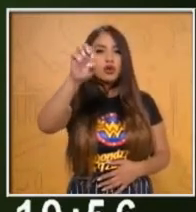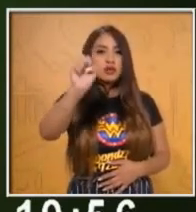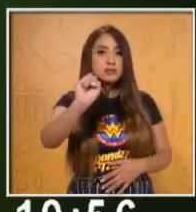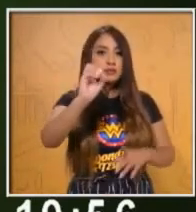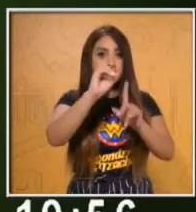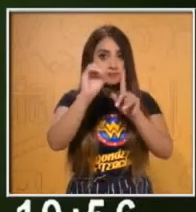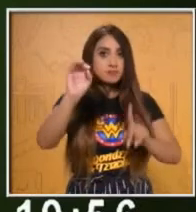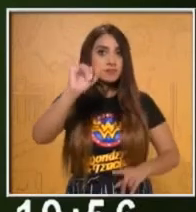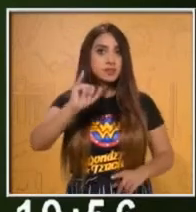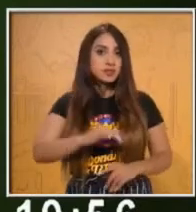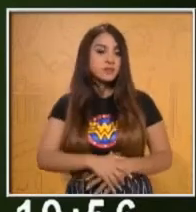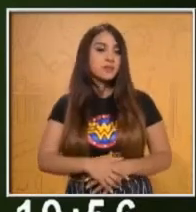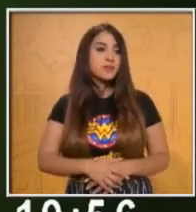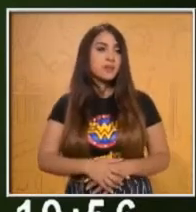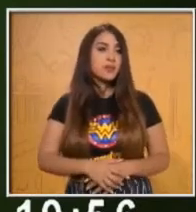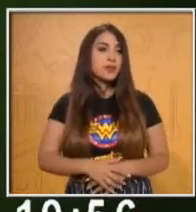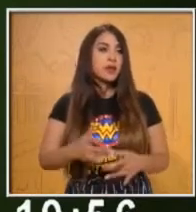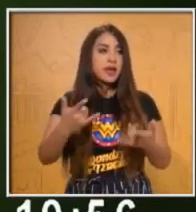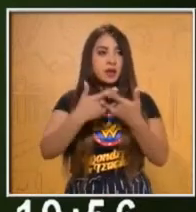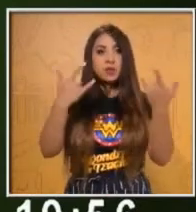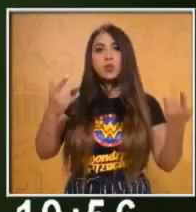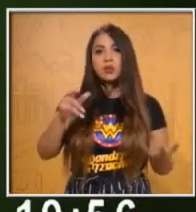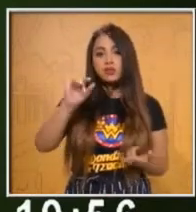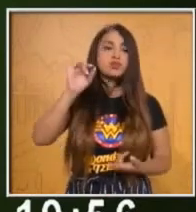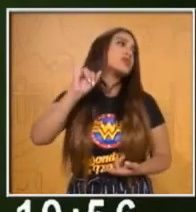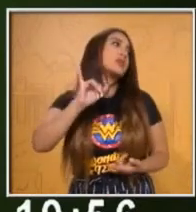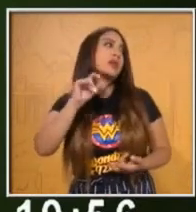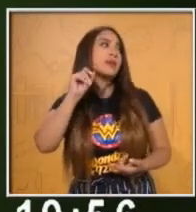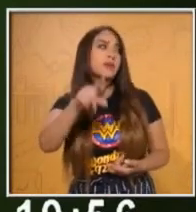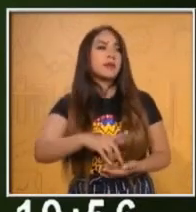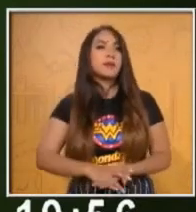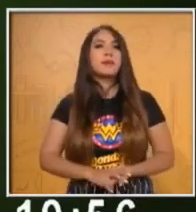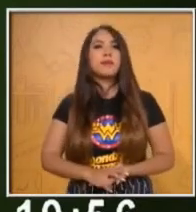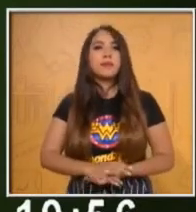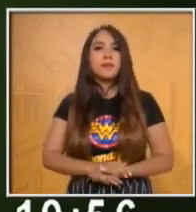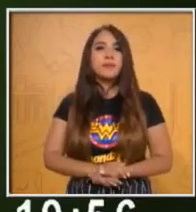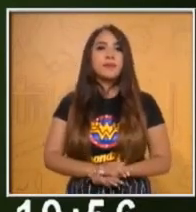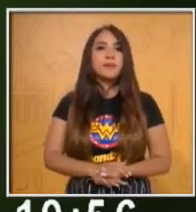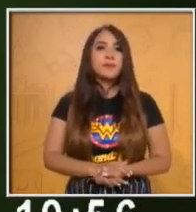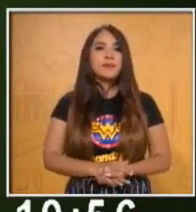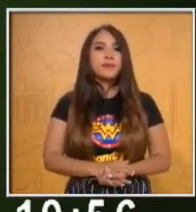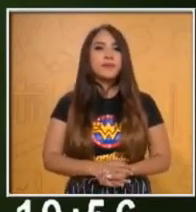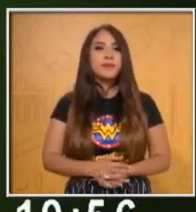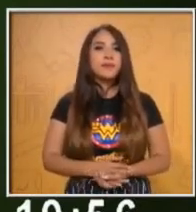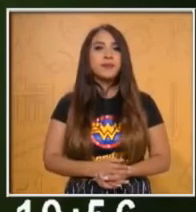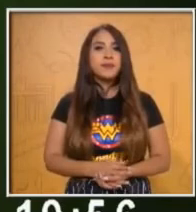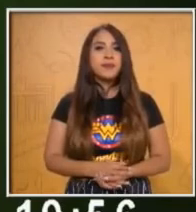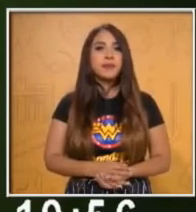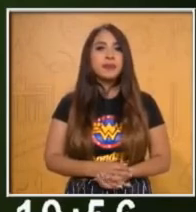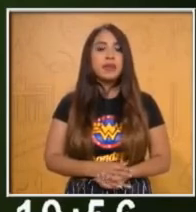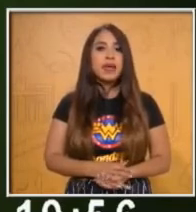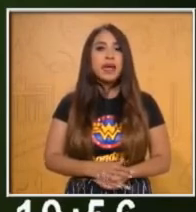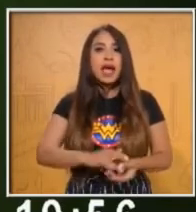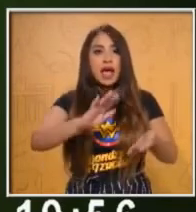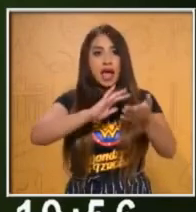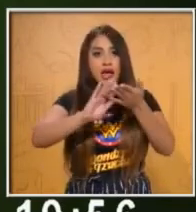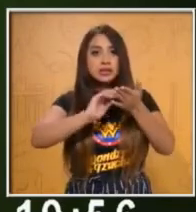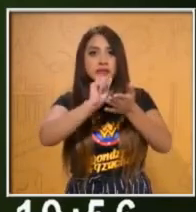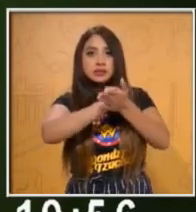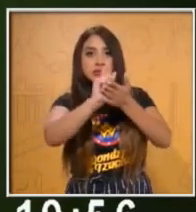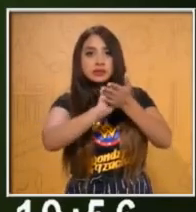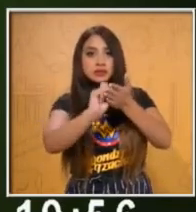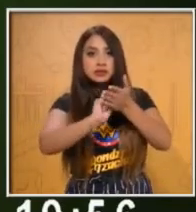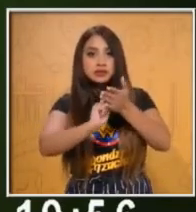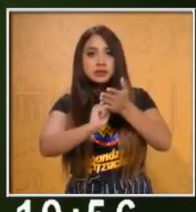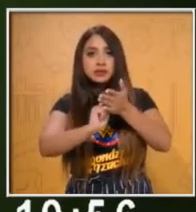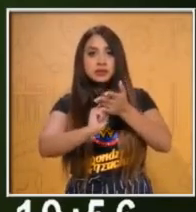Sí. ¿En el cuento? También, maestra Yuli, también viene marcado los diálogos. ¿El texto está escrito para que los actores digan